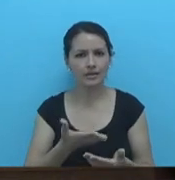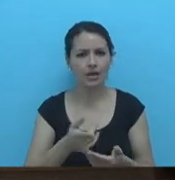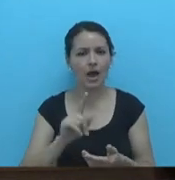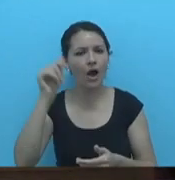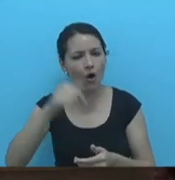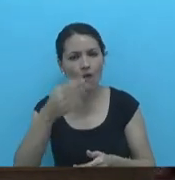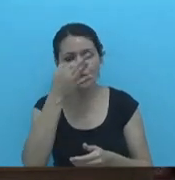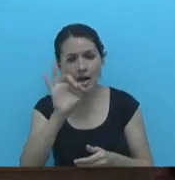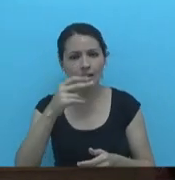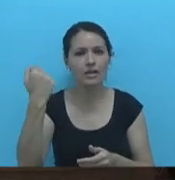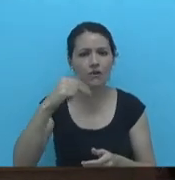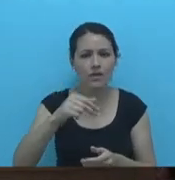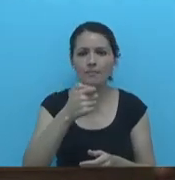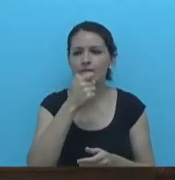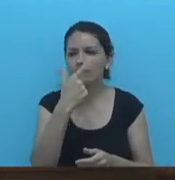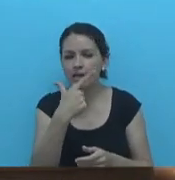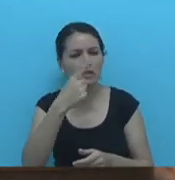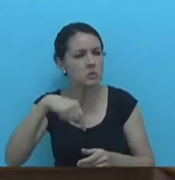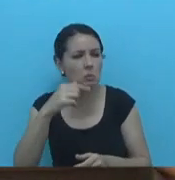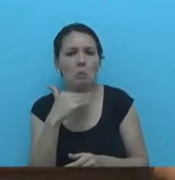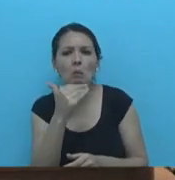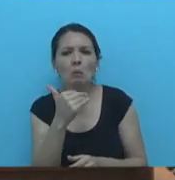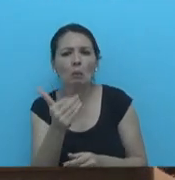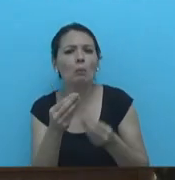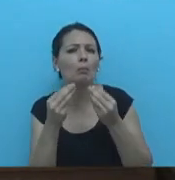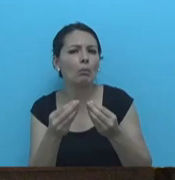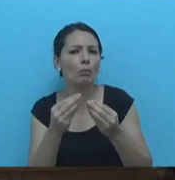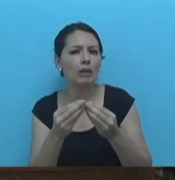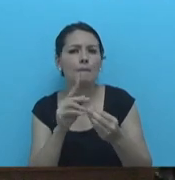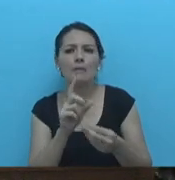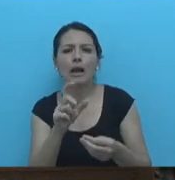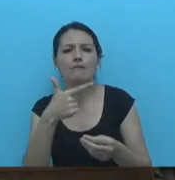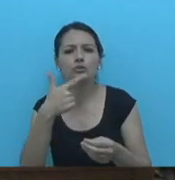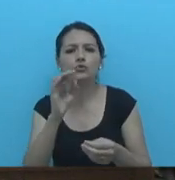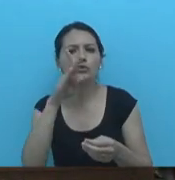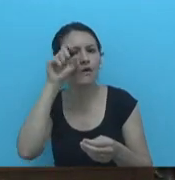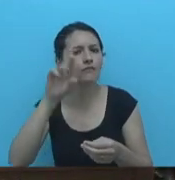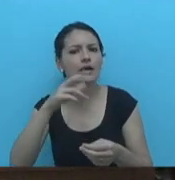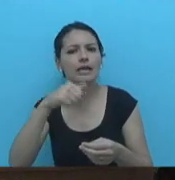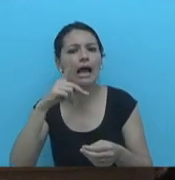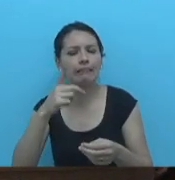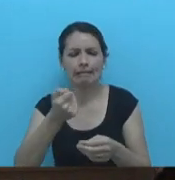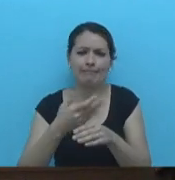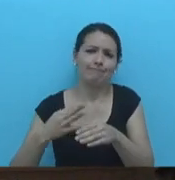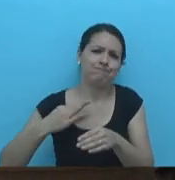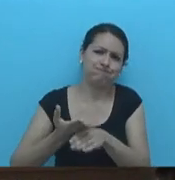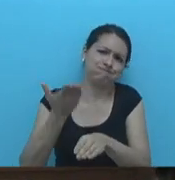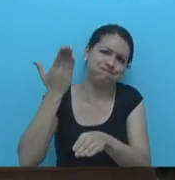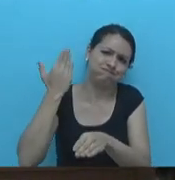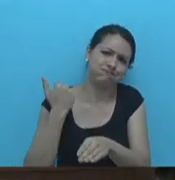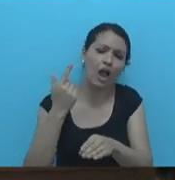este 20 de noviembre nosotros no sepamos qué diablo significa la soberanía, porque hace rato,